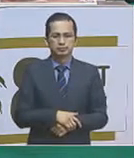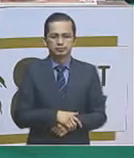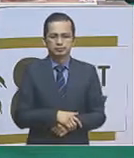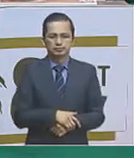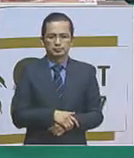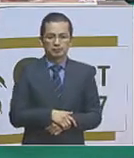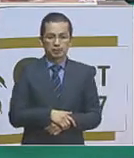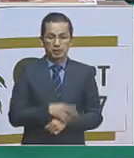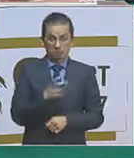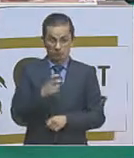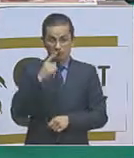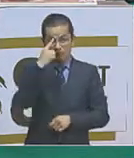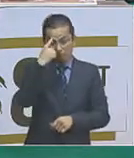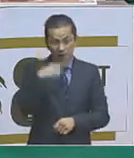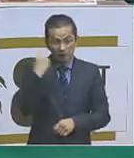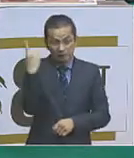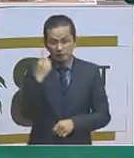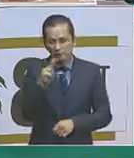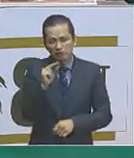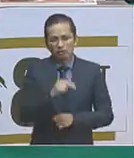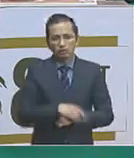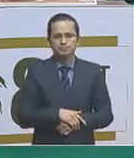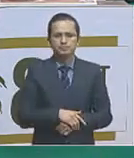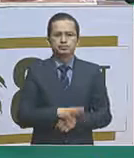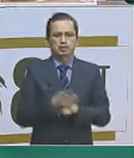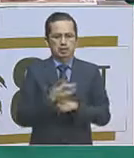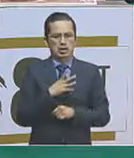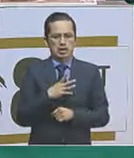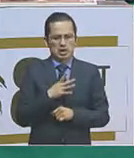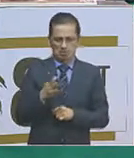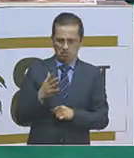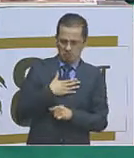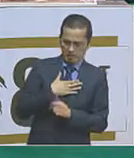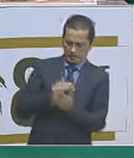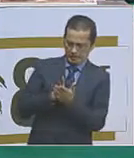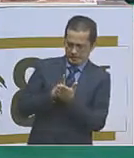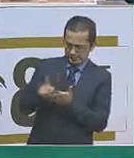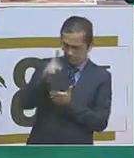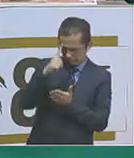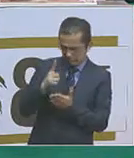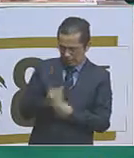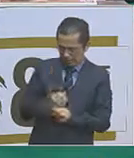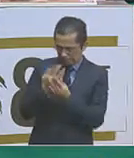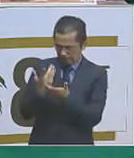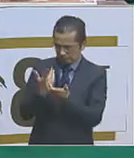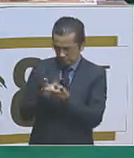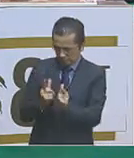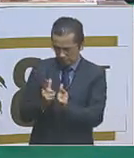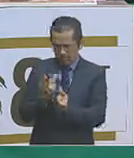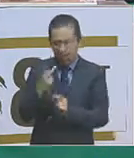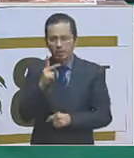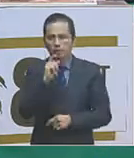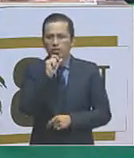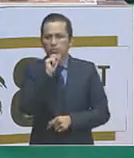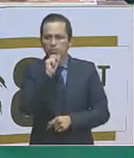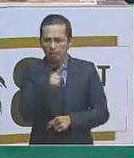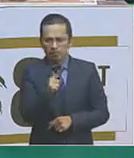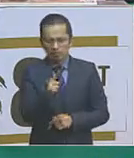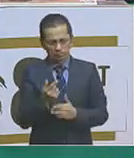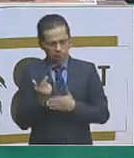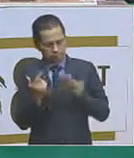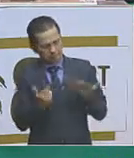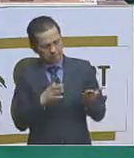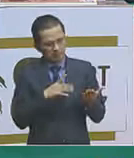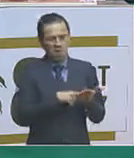tarea fácil por un lado tenemos el derecho de libertad de expresión y por el otro y lo hemos vivido ahora con el